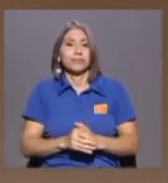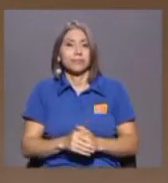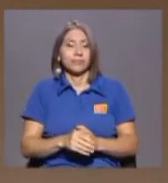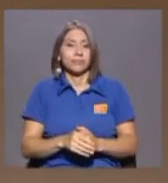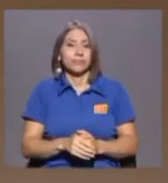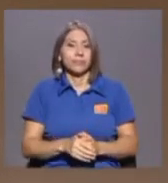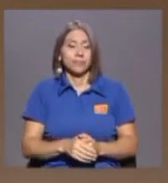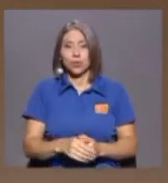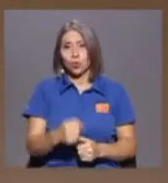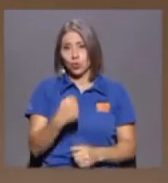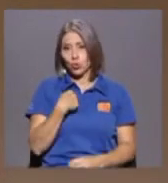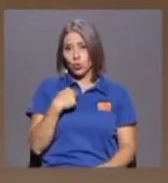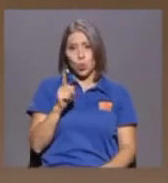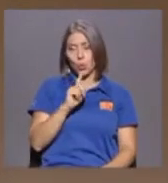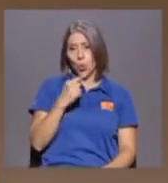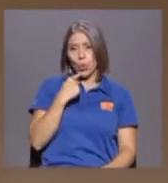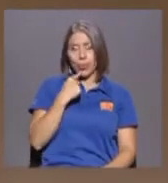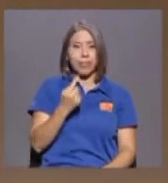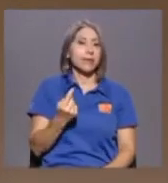No me atrevería a decir yo